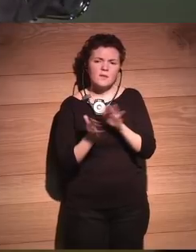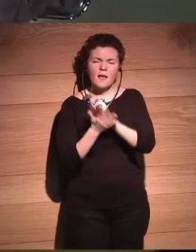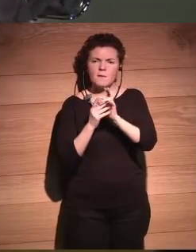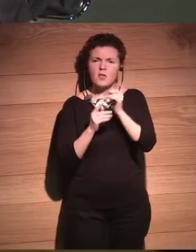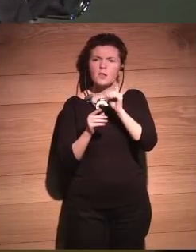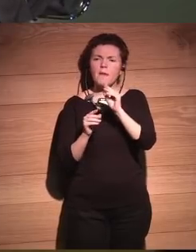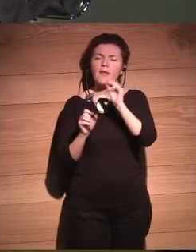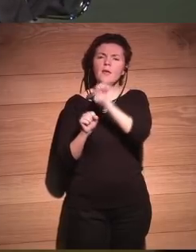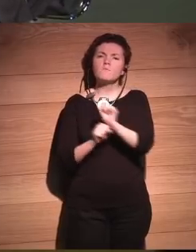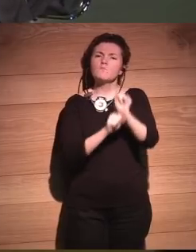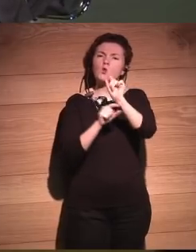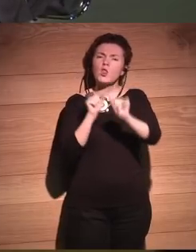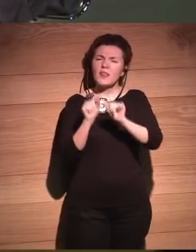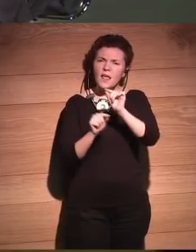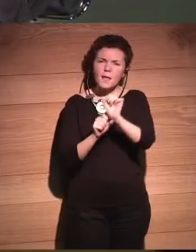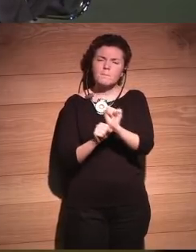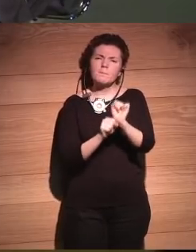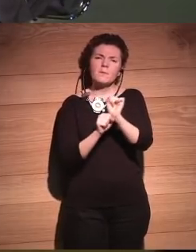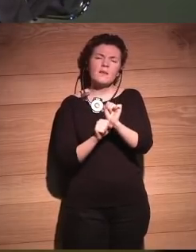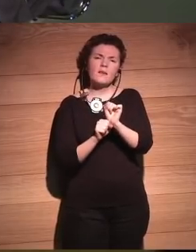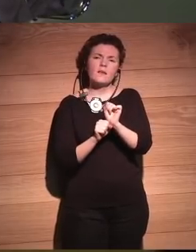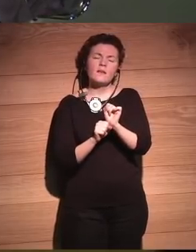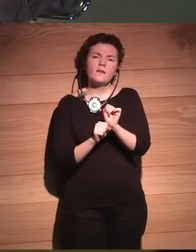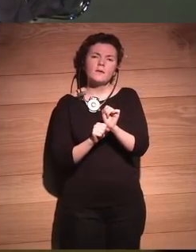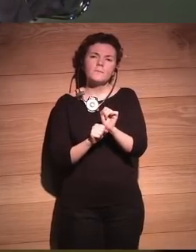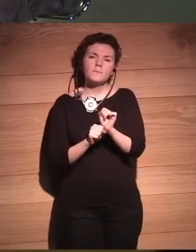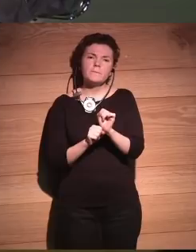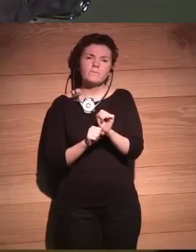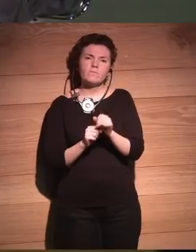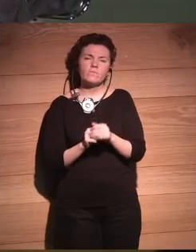de la inmunoterapia antes y demás.